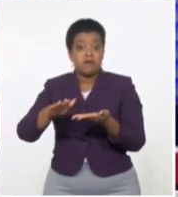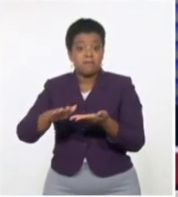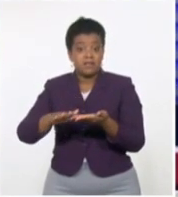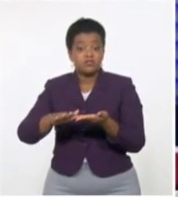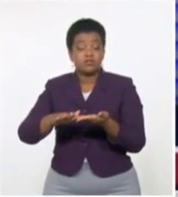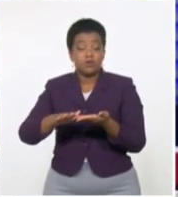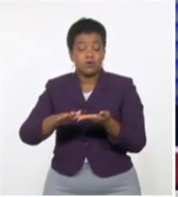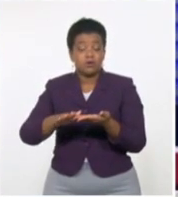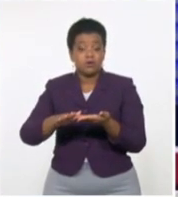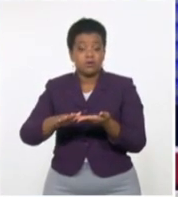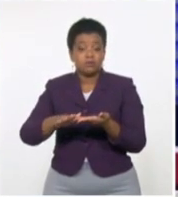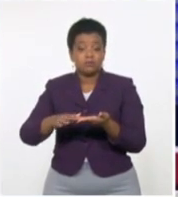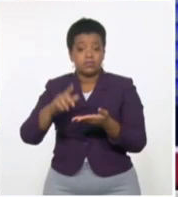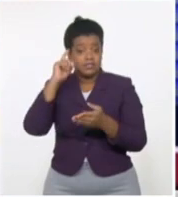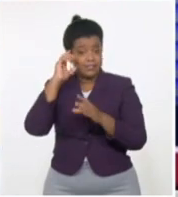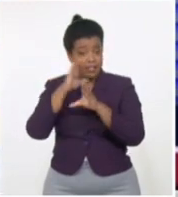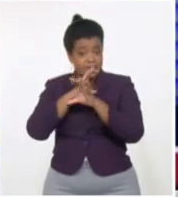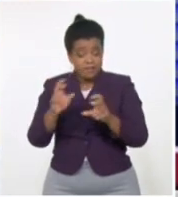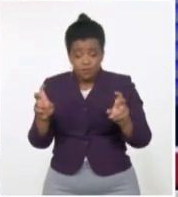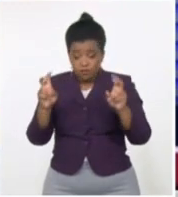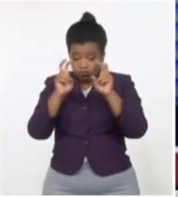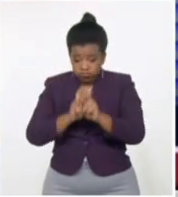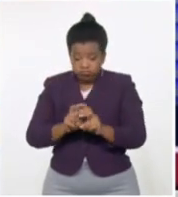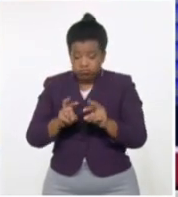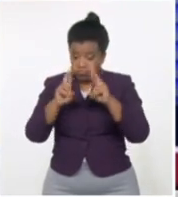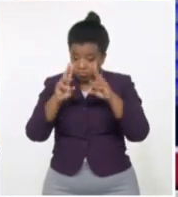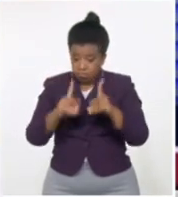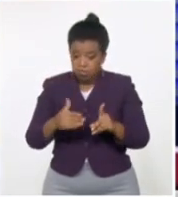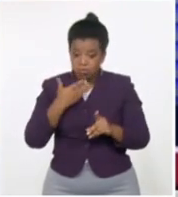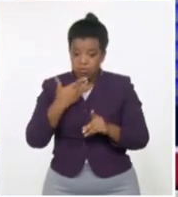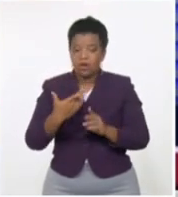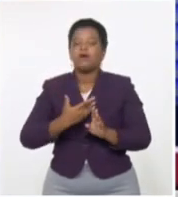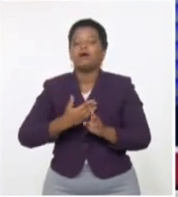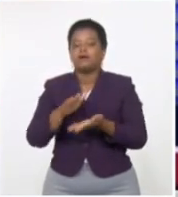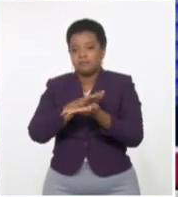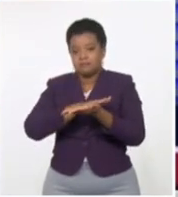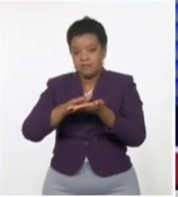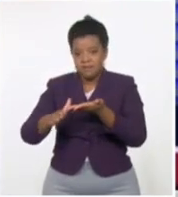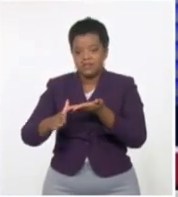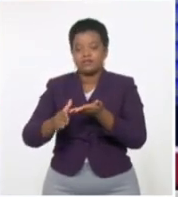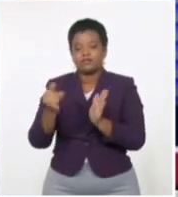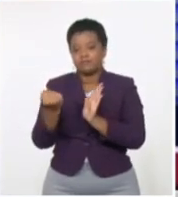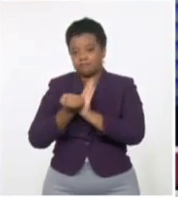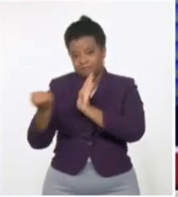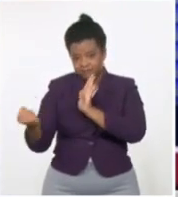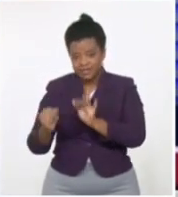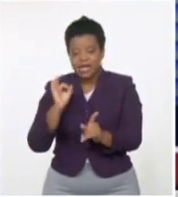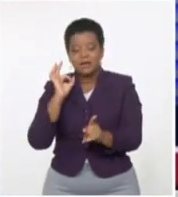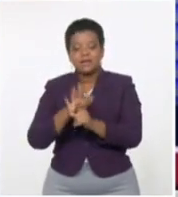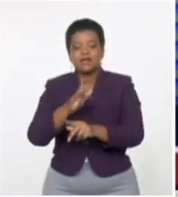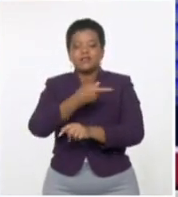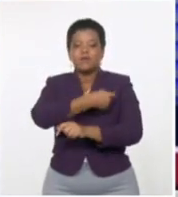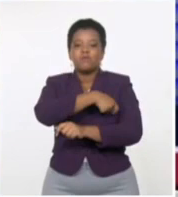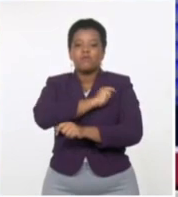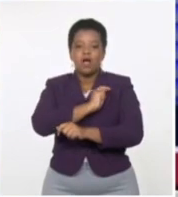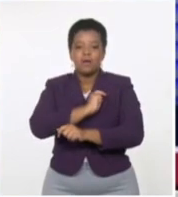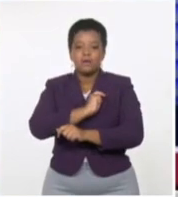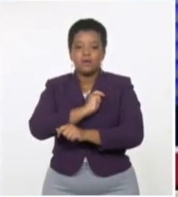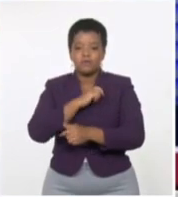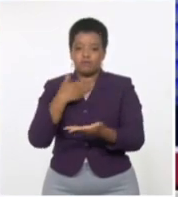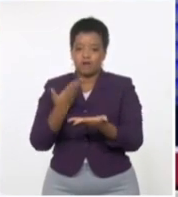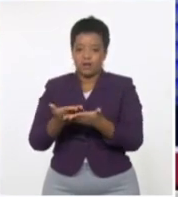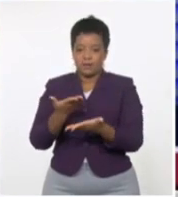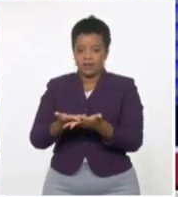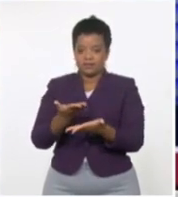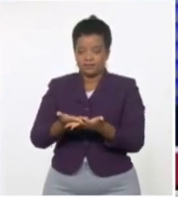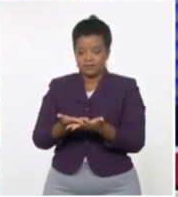todas las evidencias científicas necesarias, hacer una intervención poblacional. Es decir, intervenir con este candidato vacunal, que todavía sigue siendo un